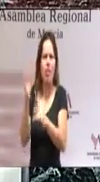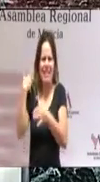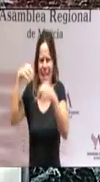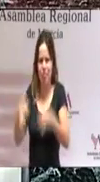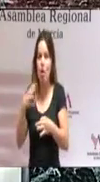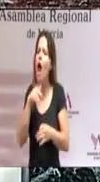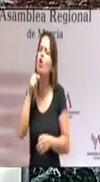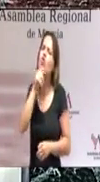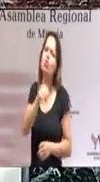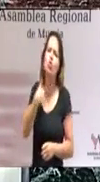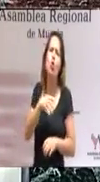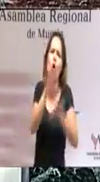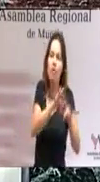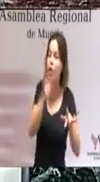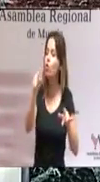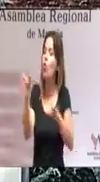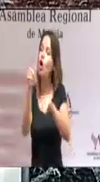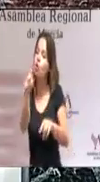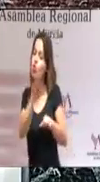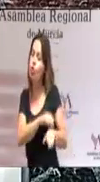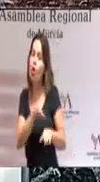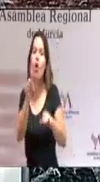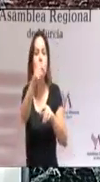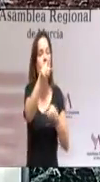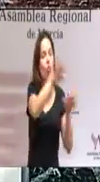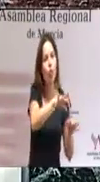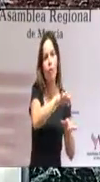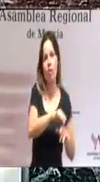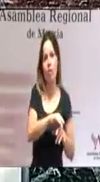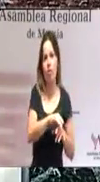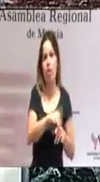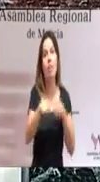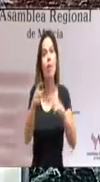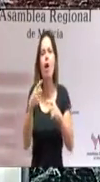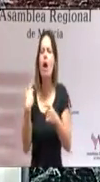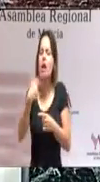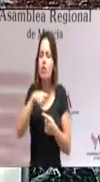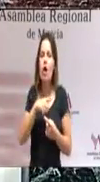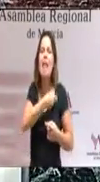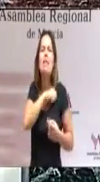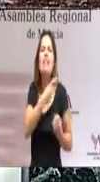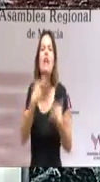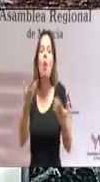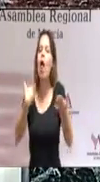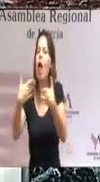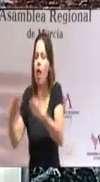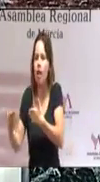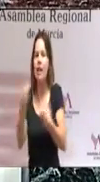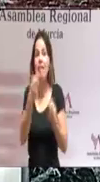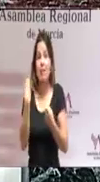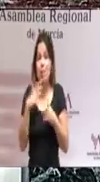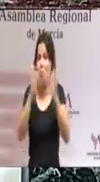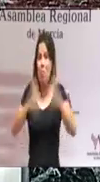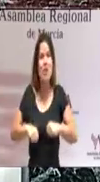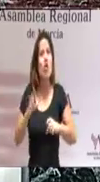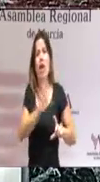usted al suyo, y usted al suyo, y usted al suyo. Y hablemosle de lo que necesita España. España necesita ese gran pacto nacional de